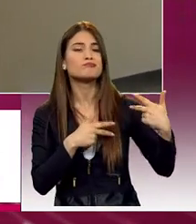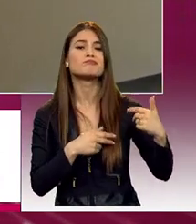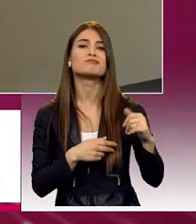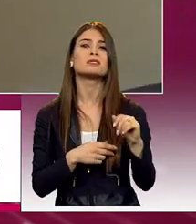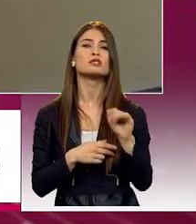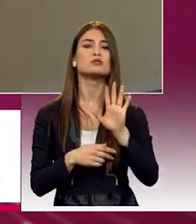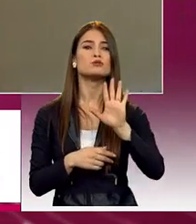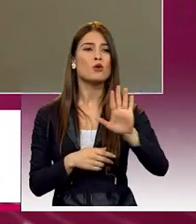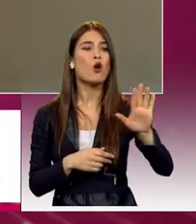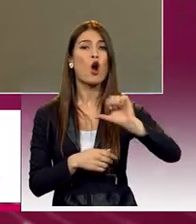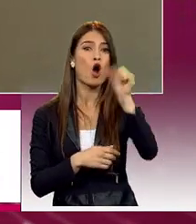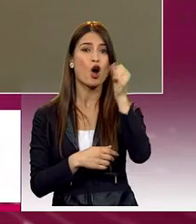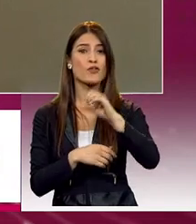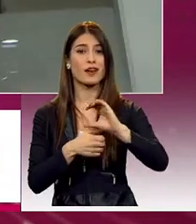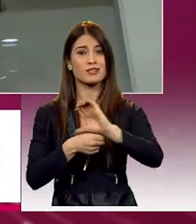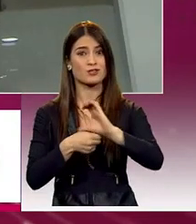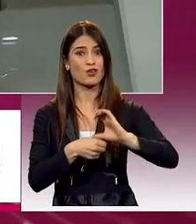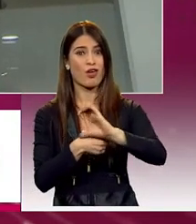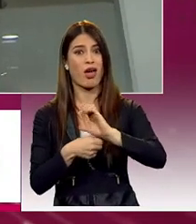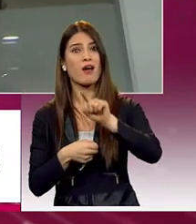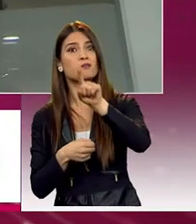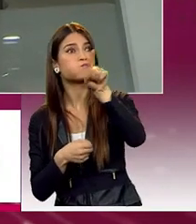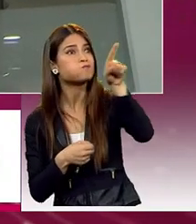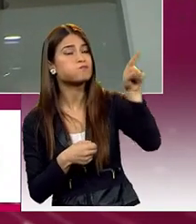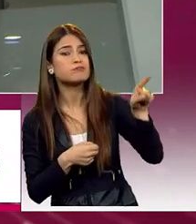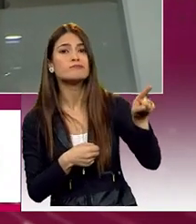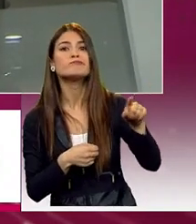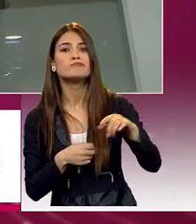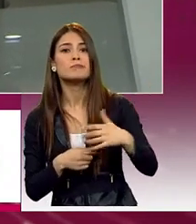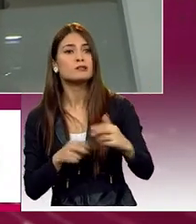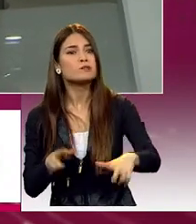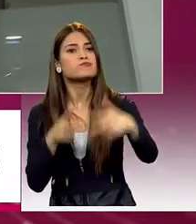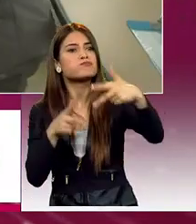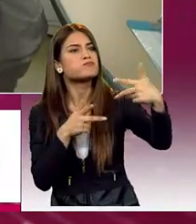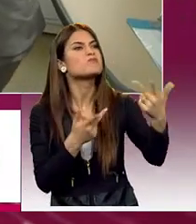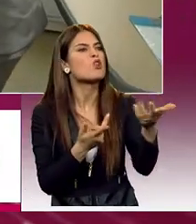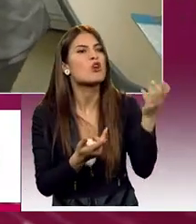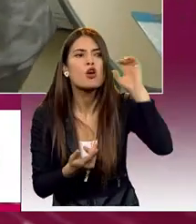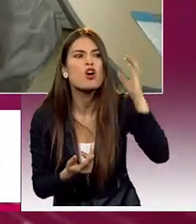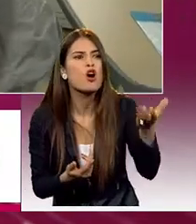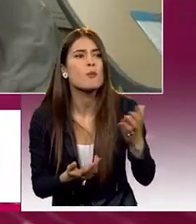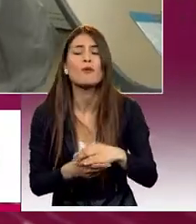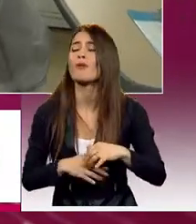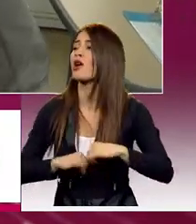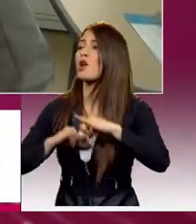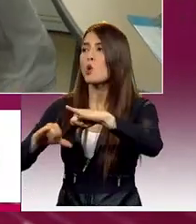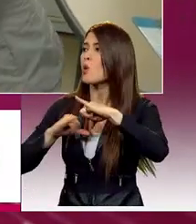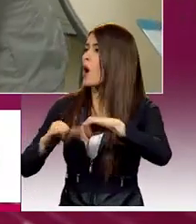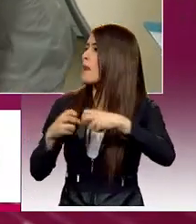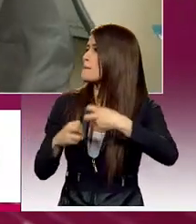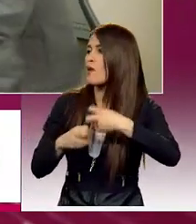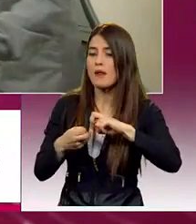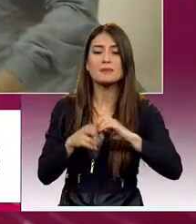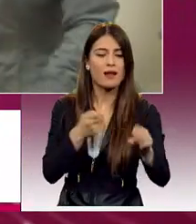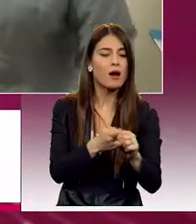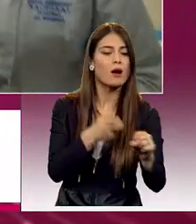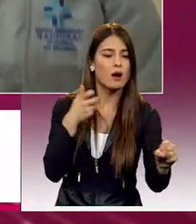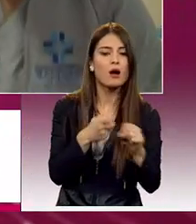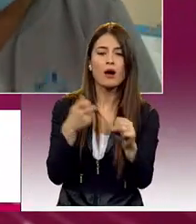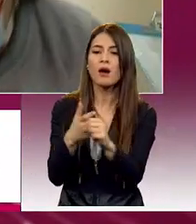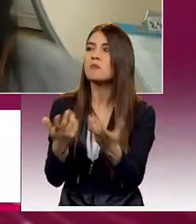secretarios de las otras ciudades y dicen, nuestro problema es igual, no nos llegan los resultados a tiempo y es que todos tenemos el mismo cuello de